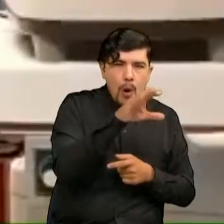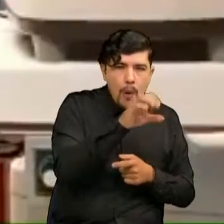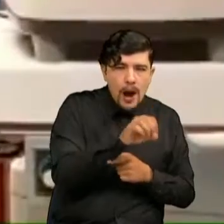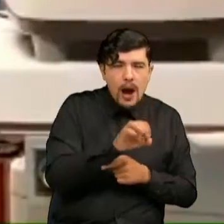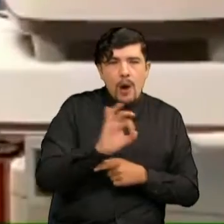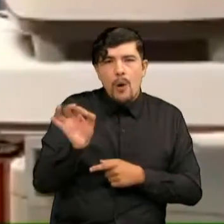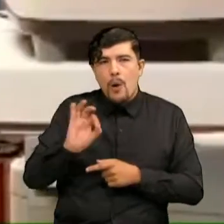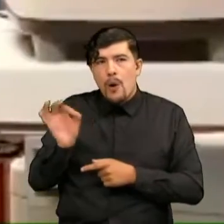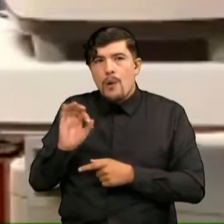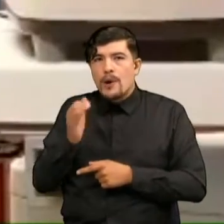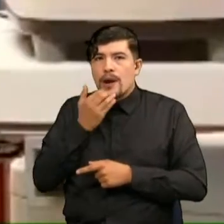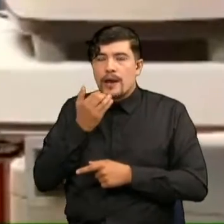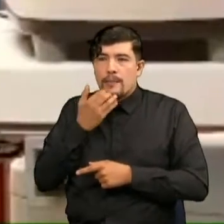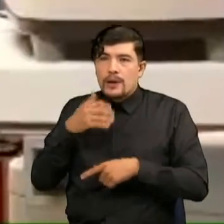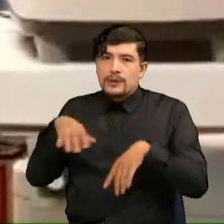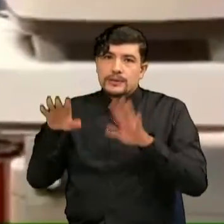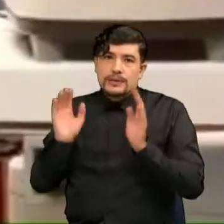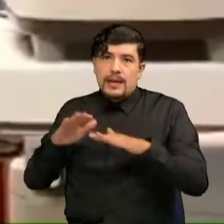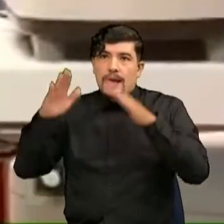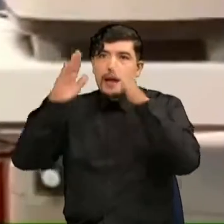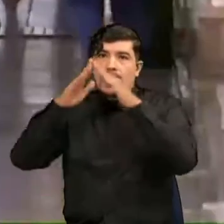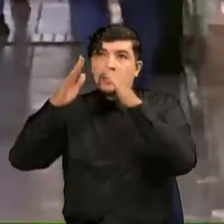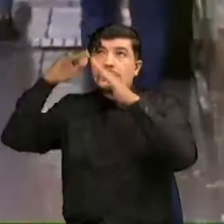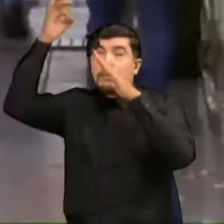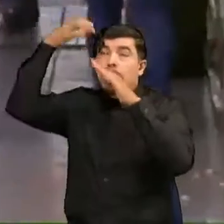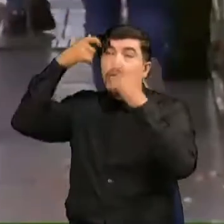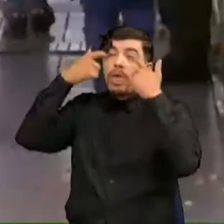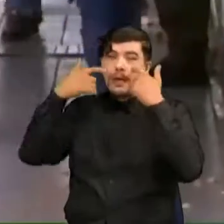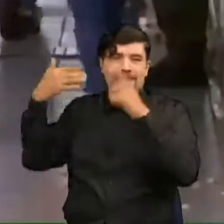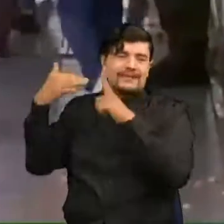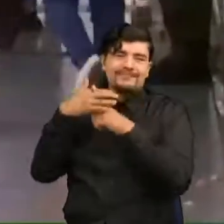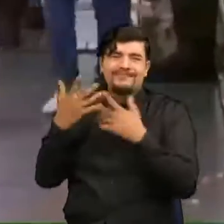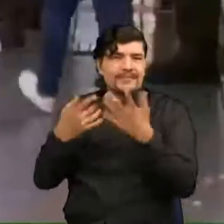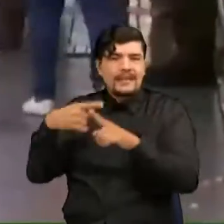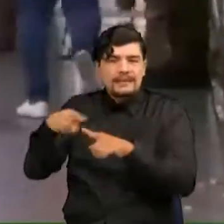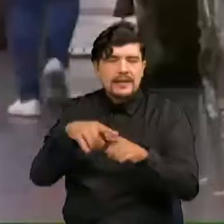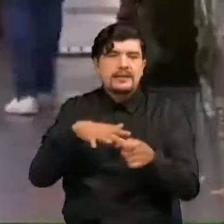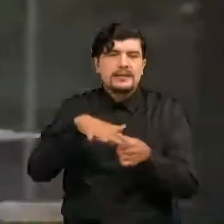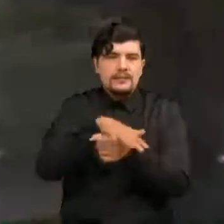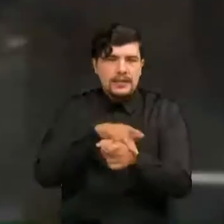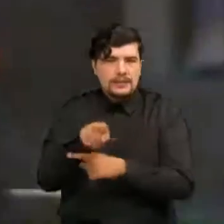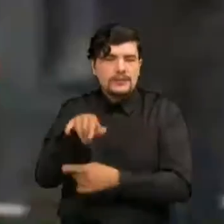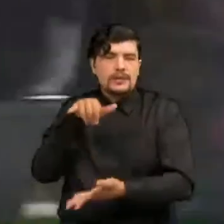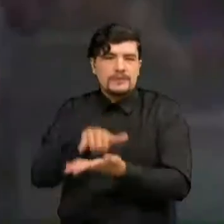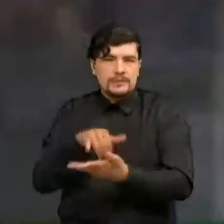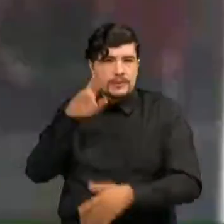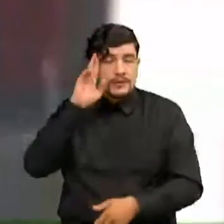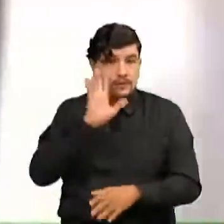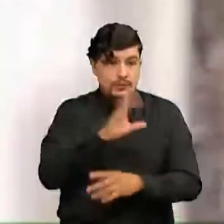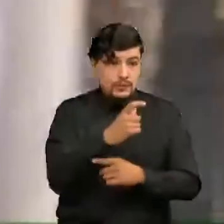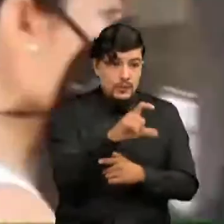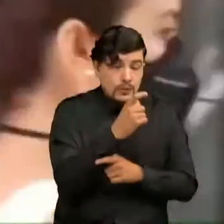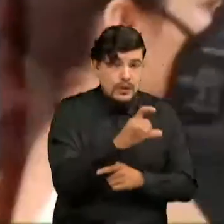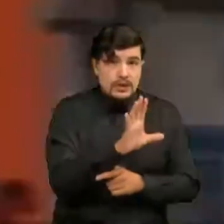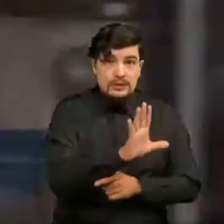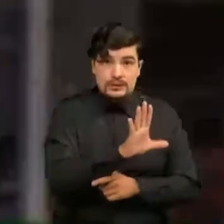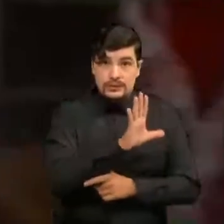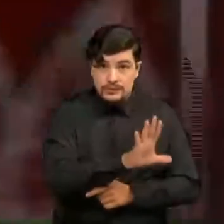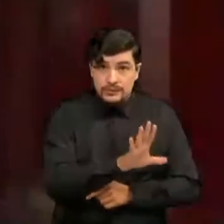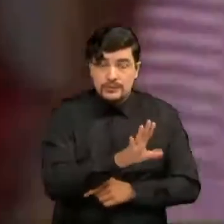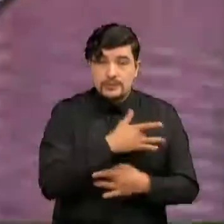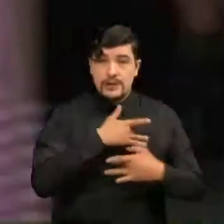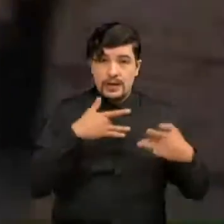se nos ocurre, hay que arreglar el techo, alguien se sube al techo, algo le cae, bueno. En Cúcuta, las personas aseguran que su salud visual ha sido afectada por los nuevos